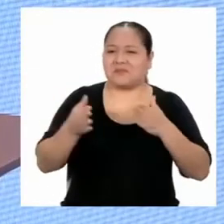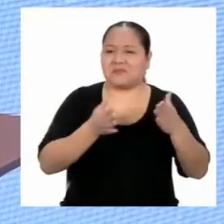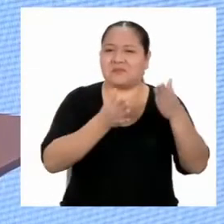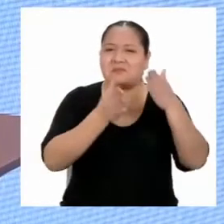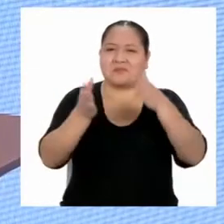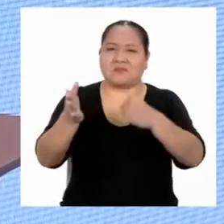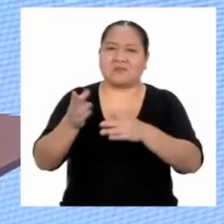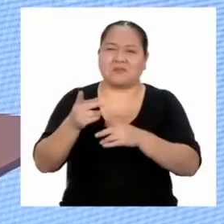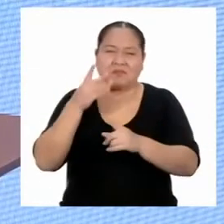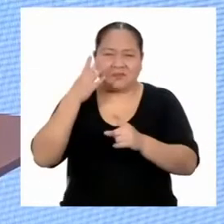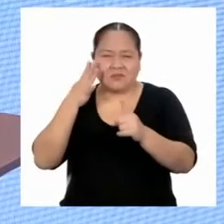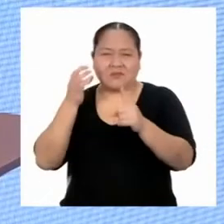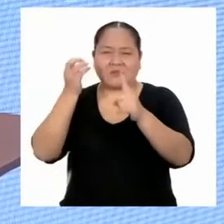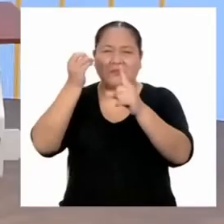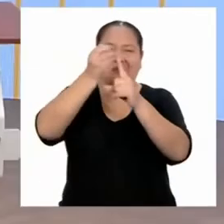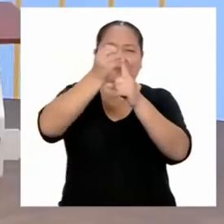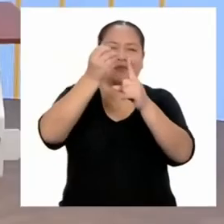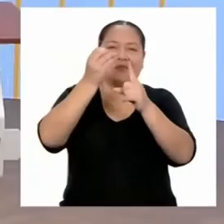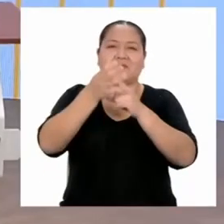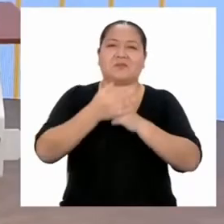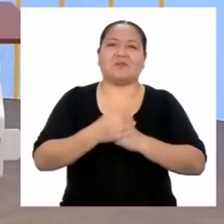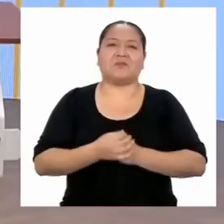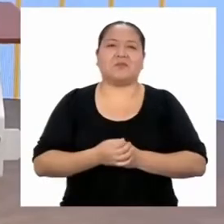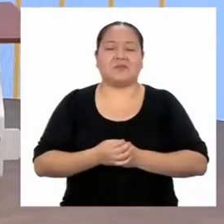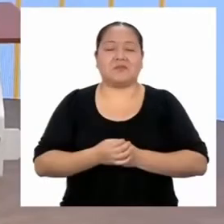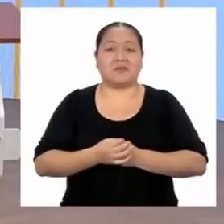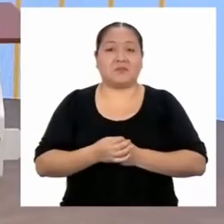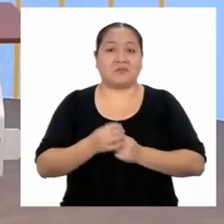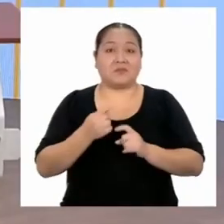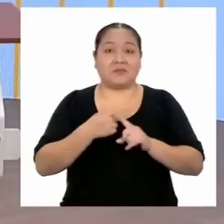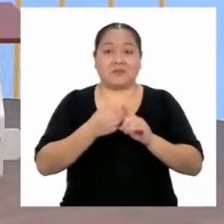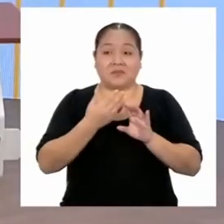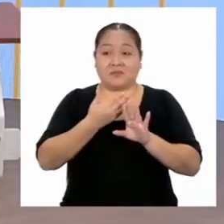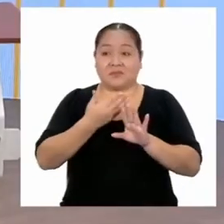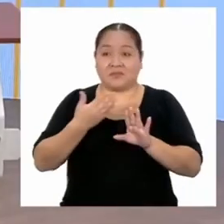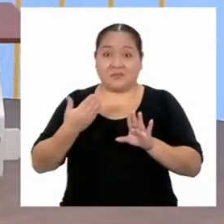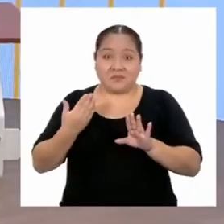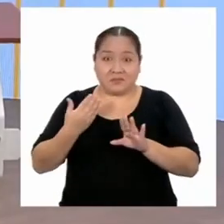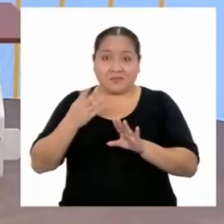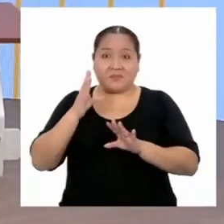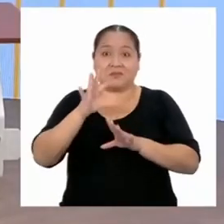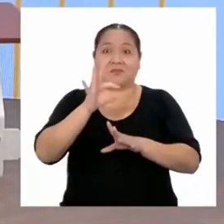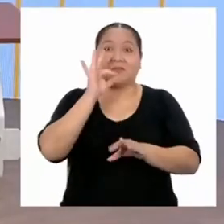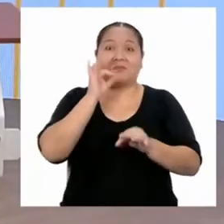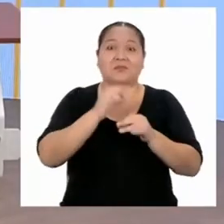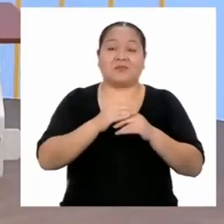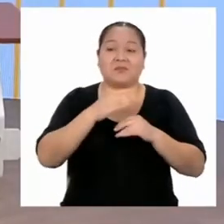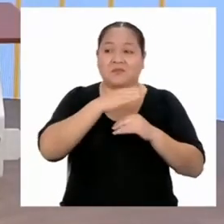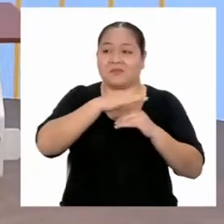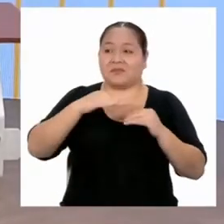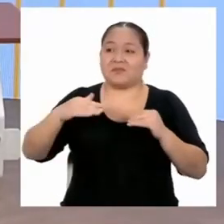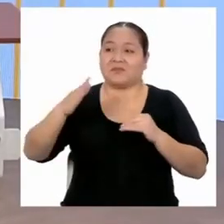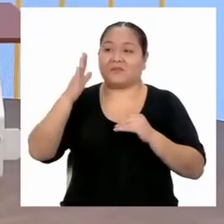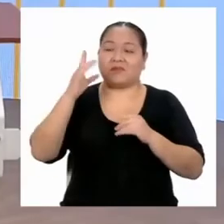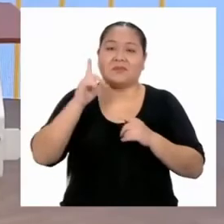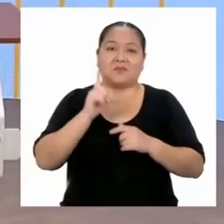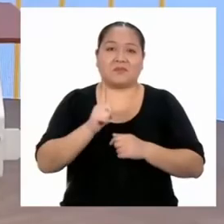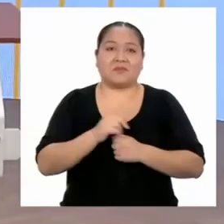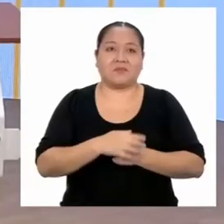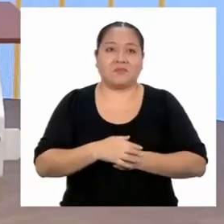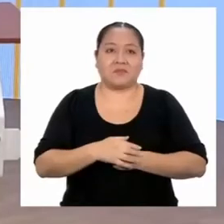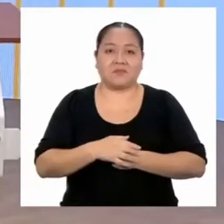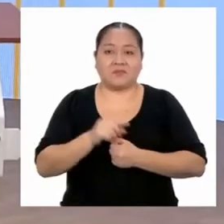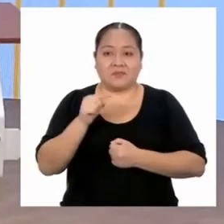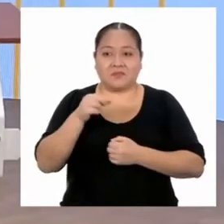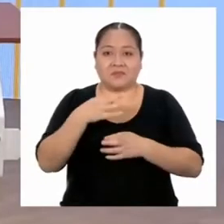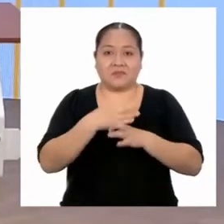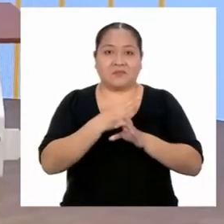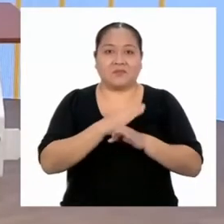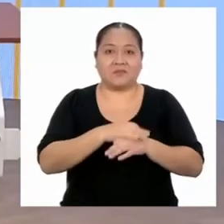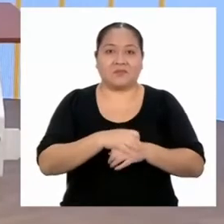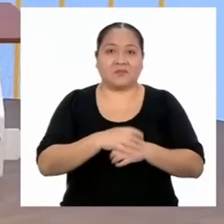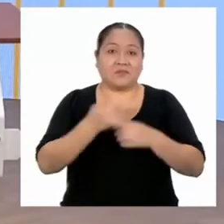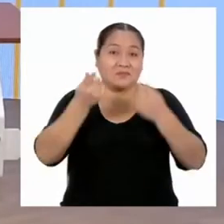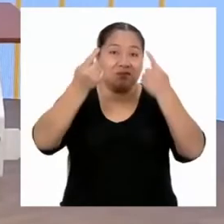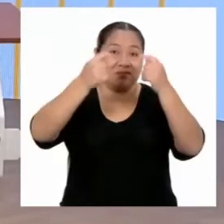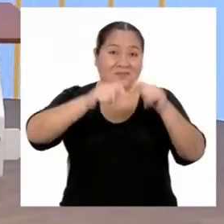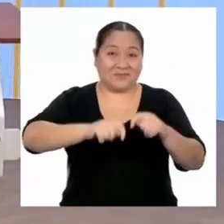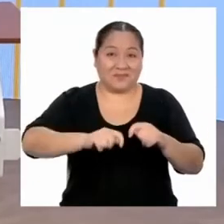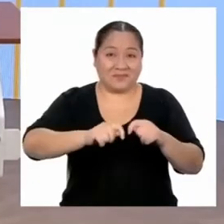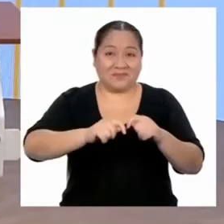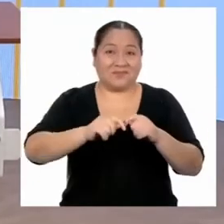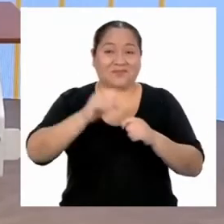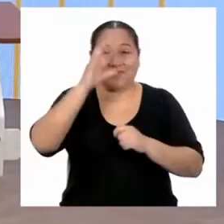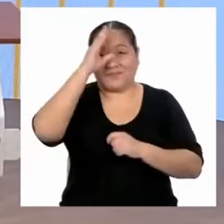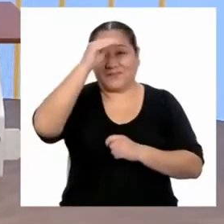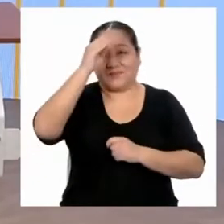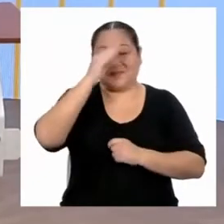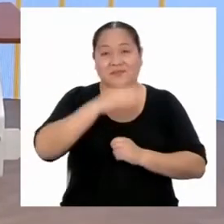al mismo objetivo. Pero antes de hallar el área en forma de L, con esta forma alternativa, vamos a una pausa, chicas y